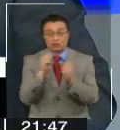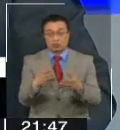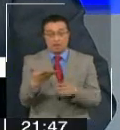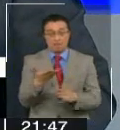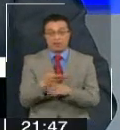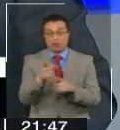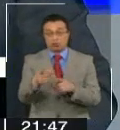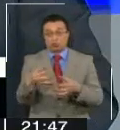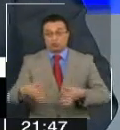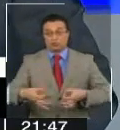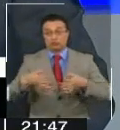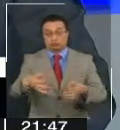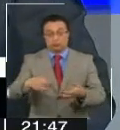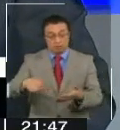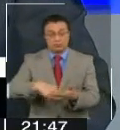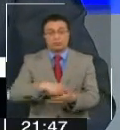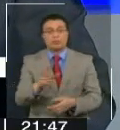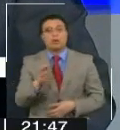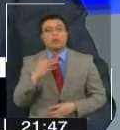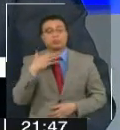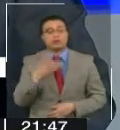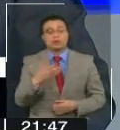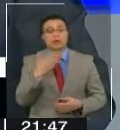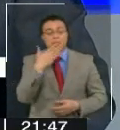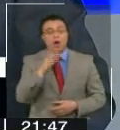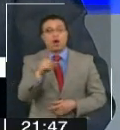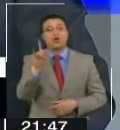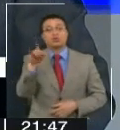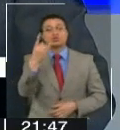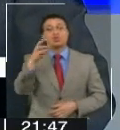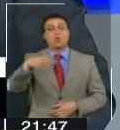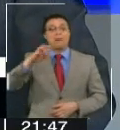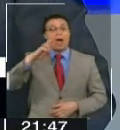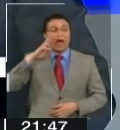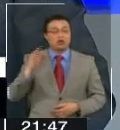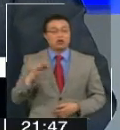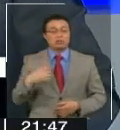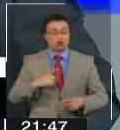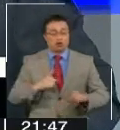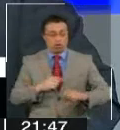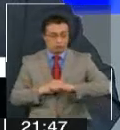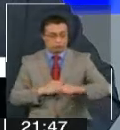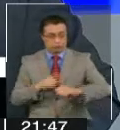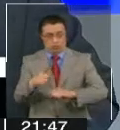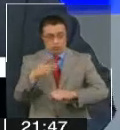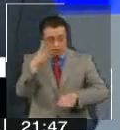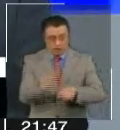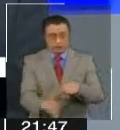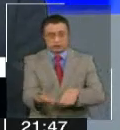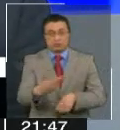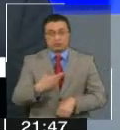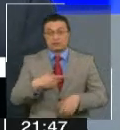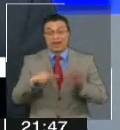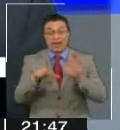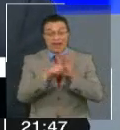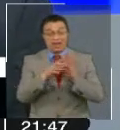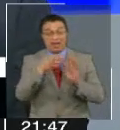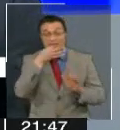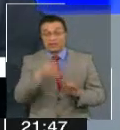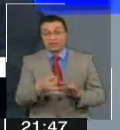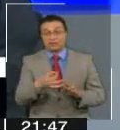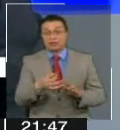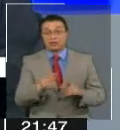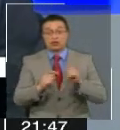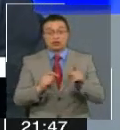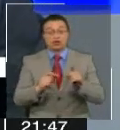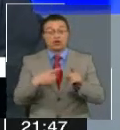la piden. ¿Y usted la presenta? Sí. ¿Y por qué, si usted prefería un sumario, por qué no dice, yo no la presento, écheme usted? Porque la ley dice que si yo no presento la renuncia, me